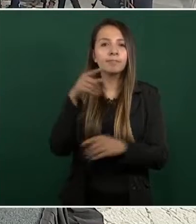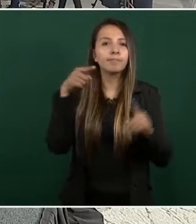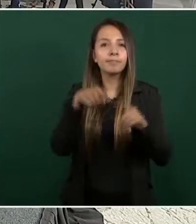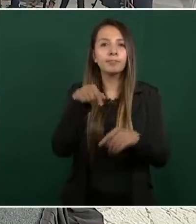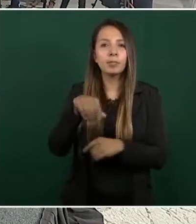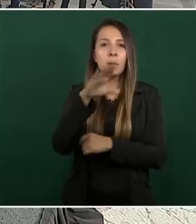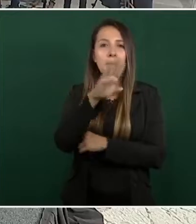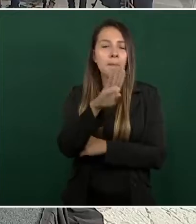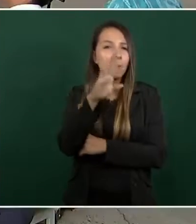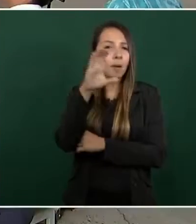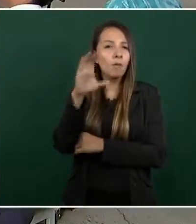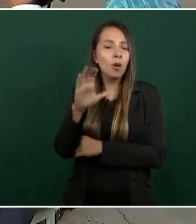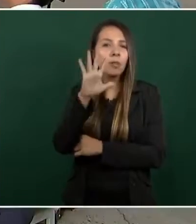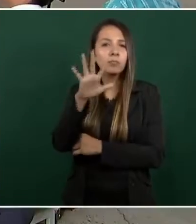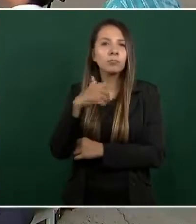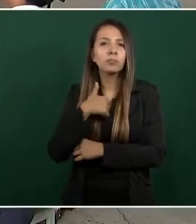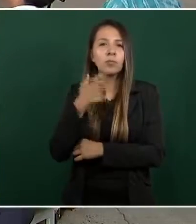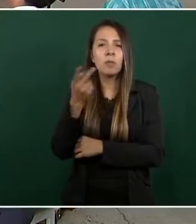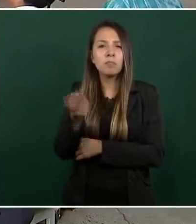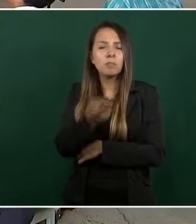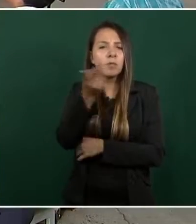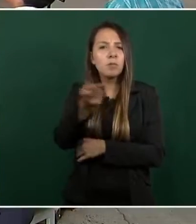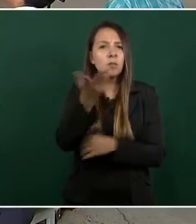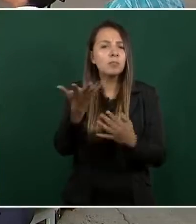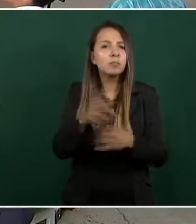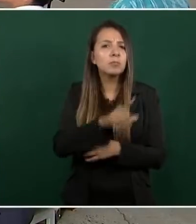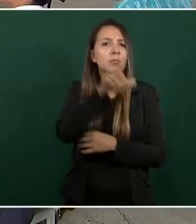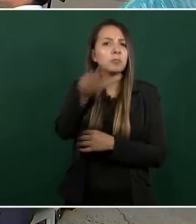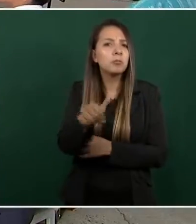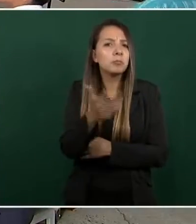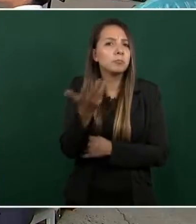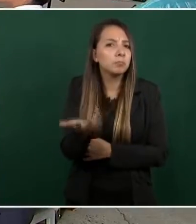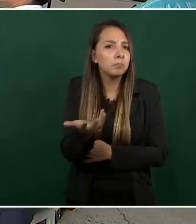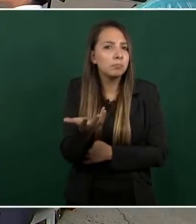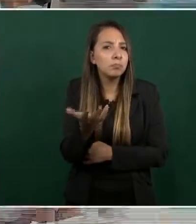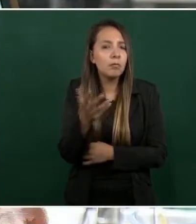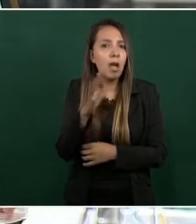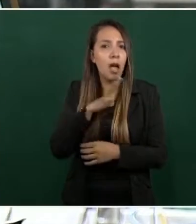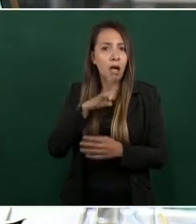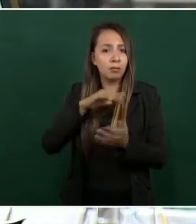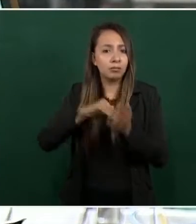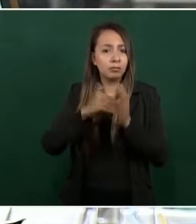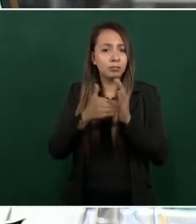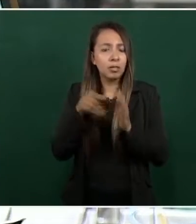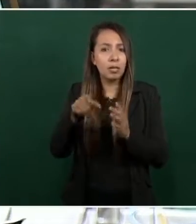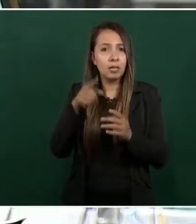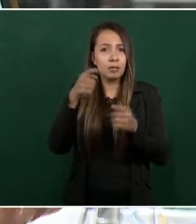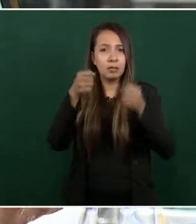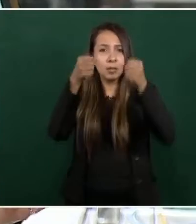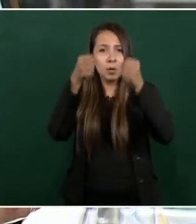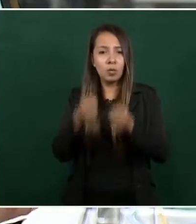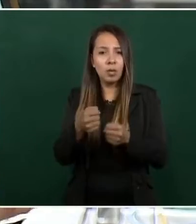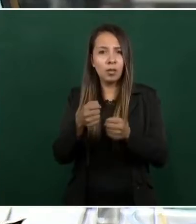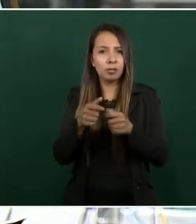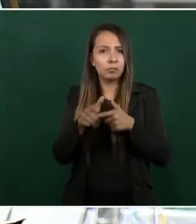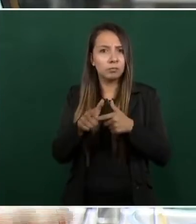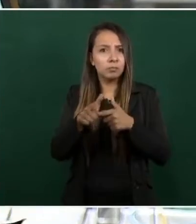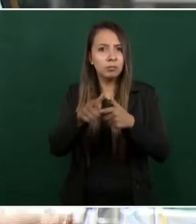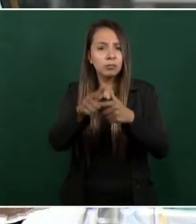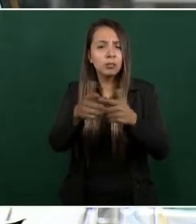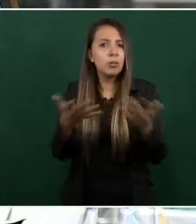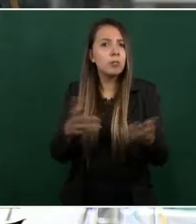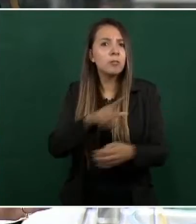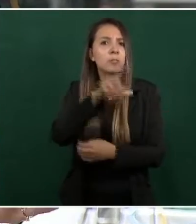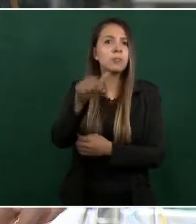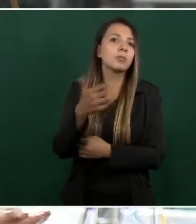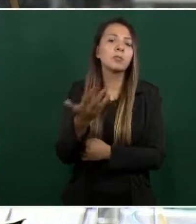California, preguntar qué sigue si la estrategia de seguridad se mantiene. Entonces, ¿qué seguiría? ¿Reforzar